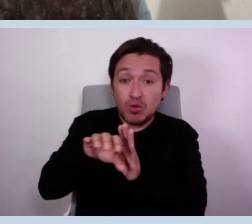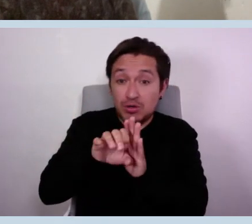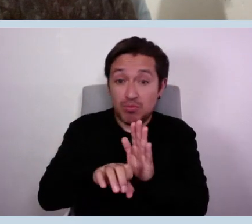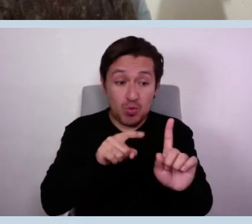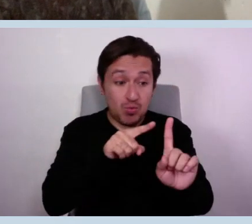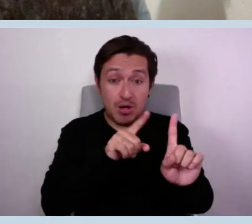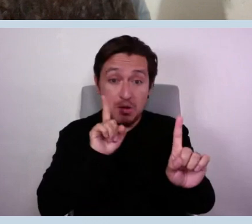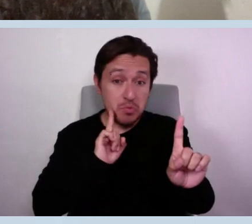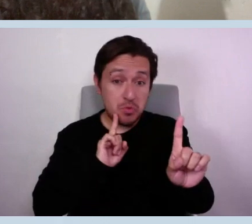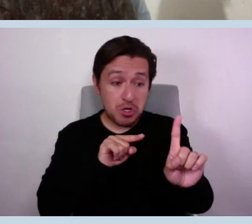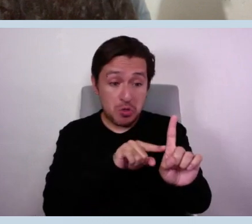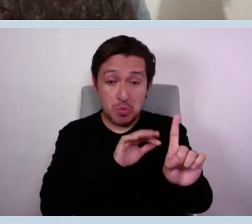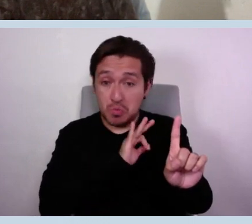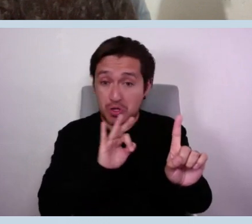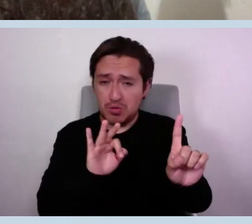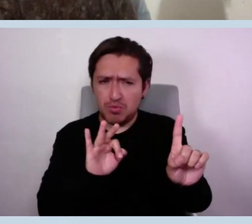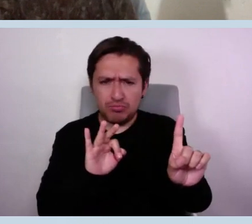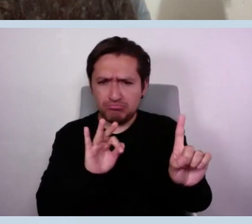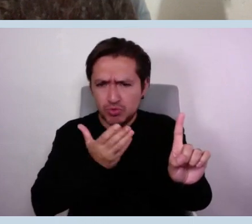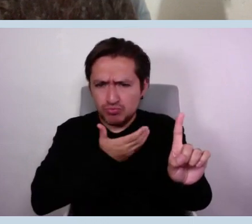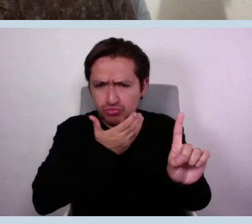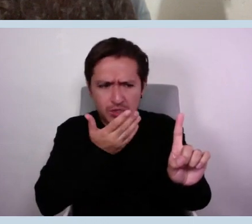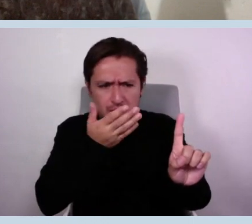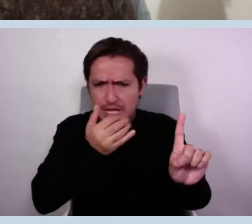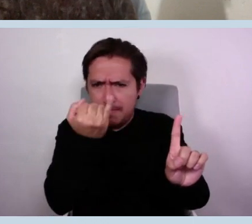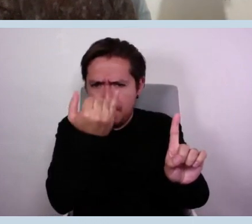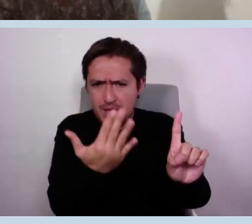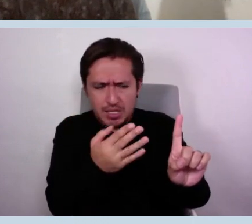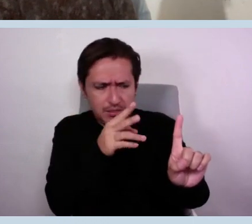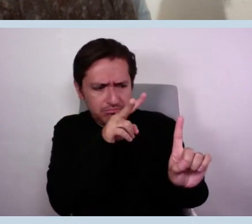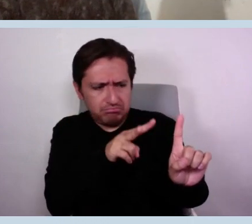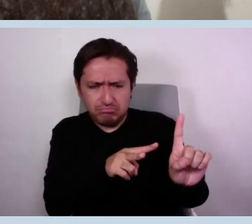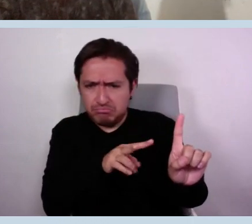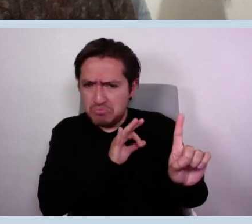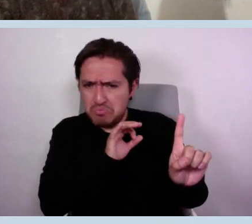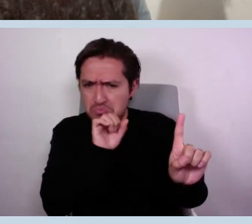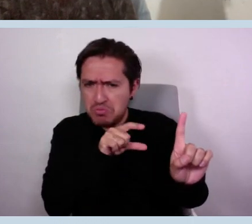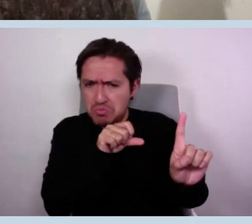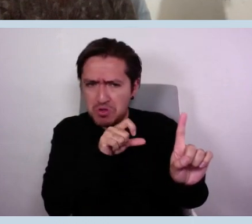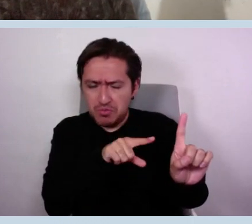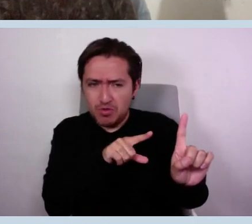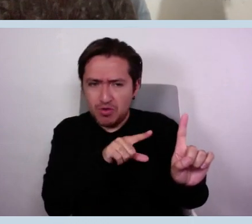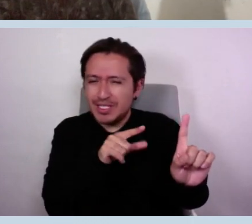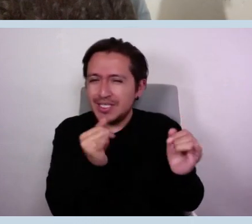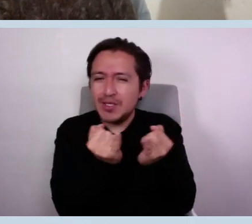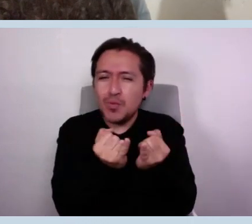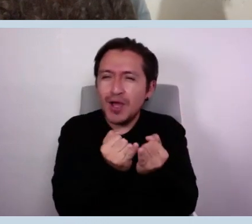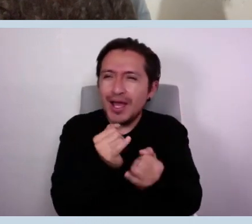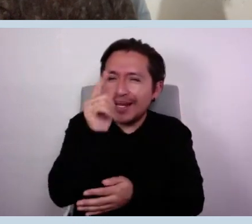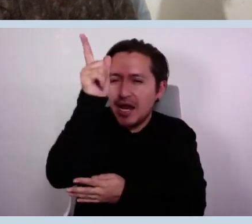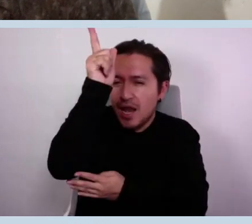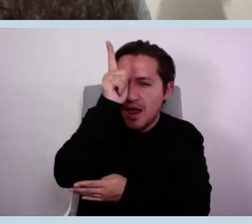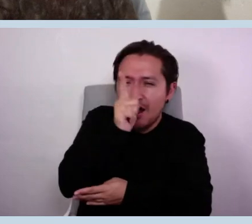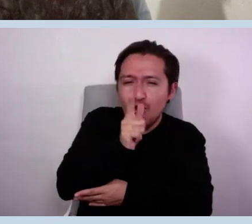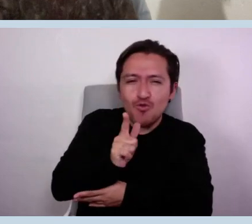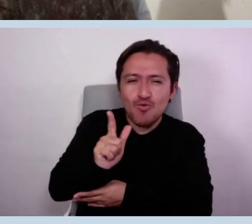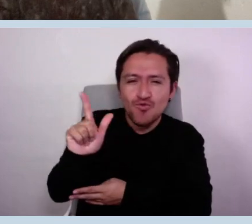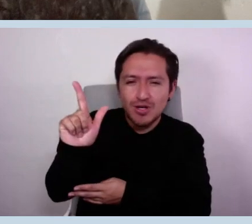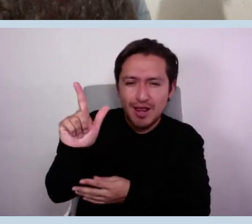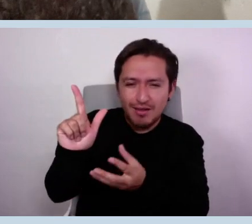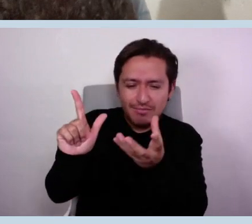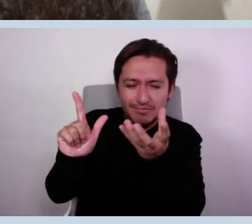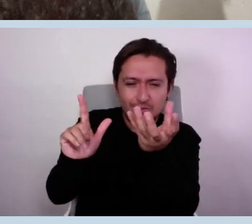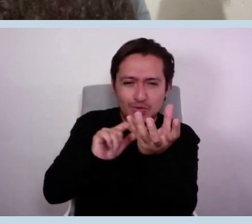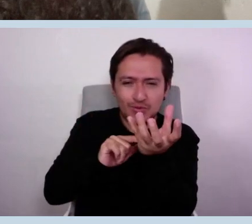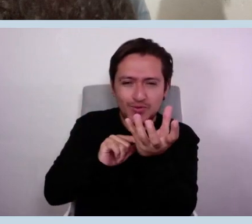y Y qué otra o sea es como la luna no O sea qué qué parte de la luna está iluminada y qué parte de la luna está